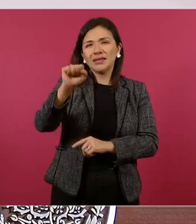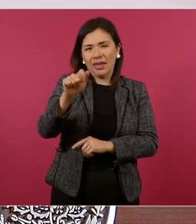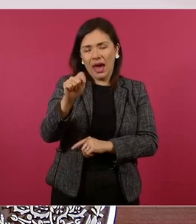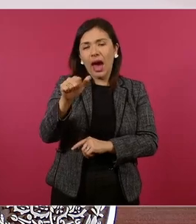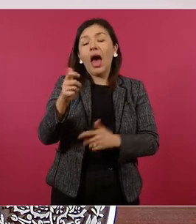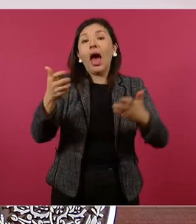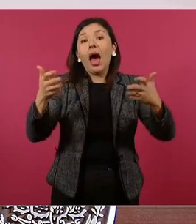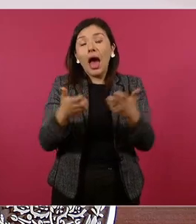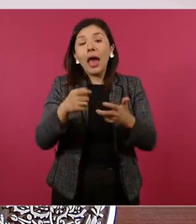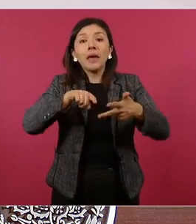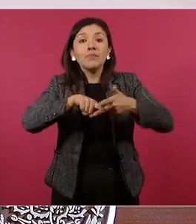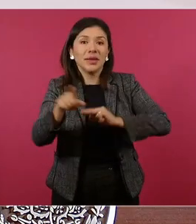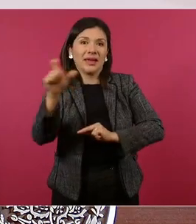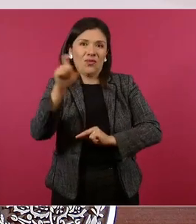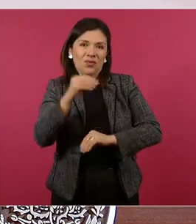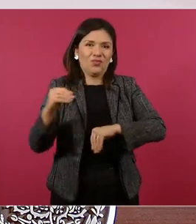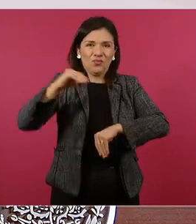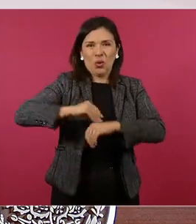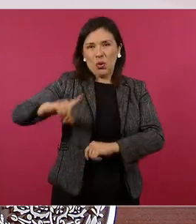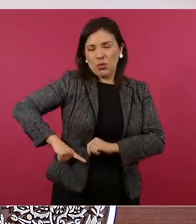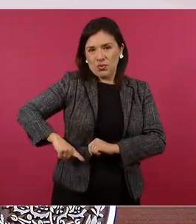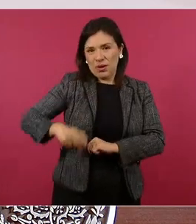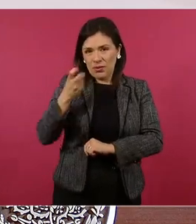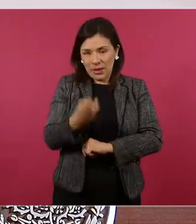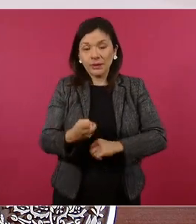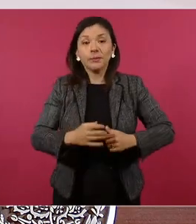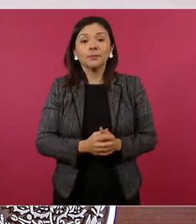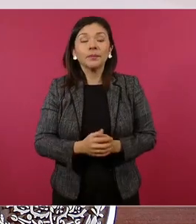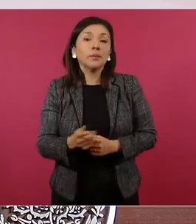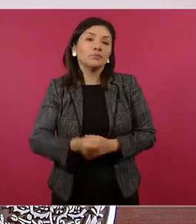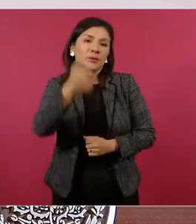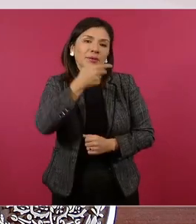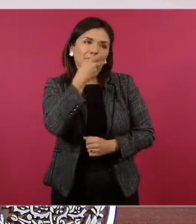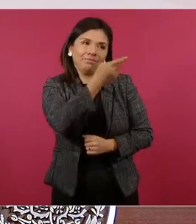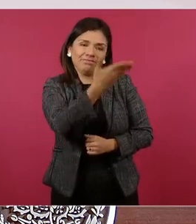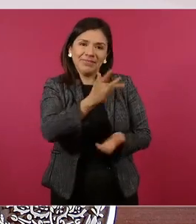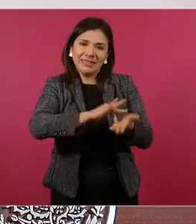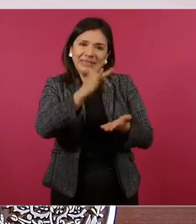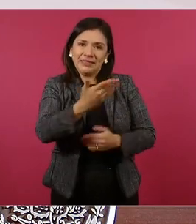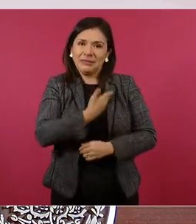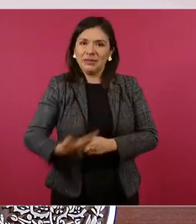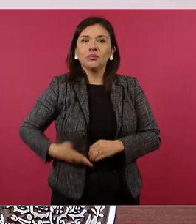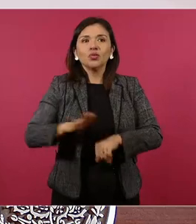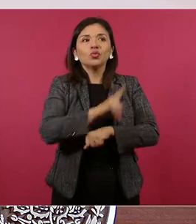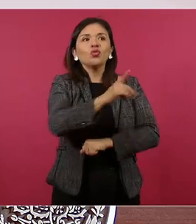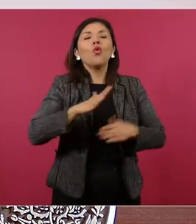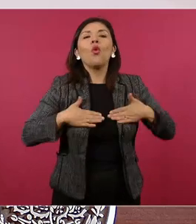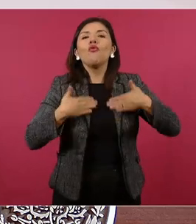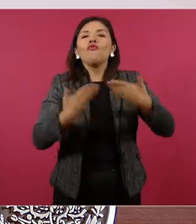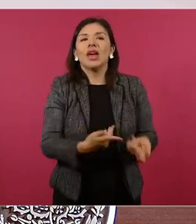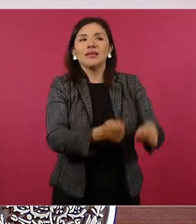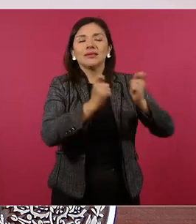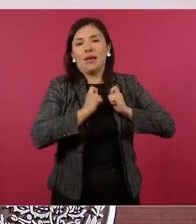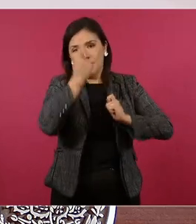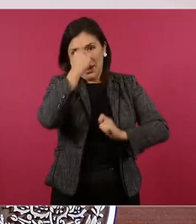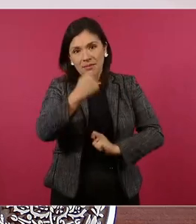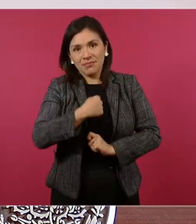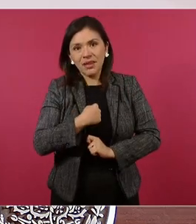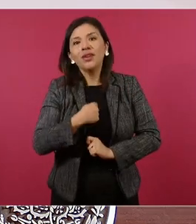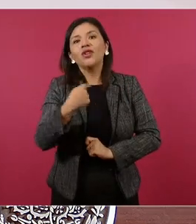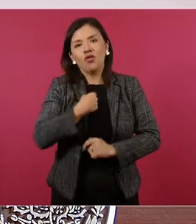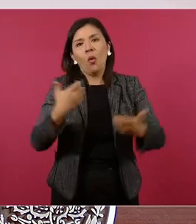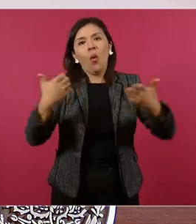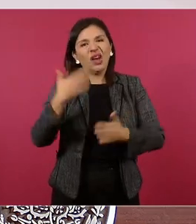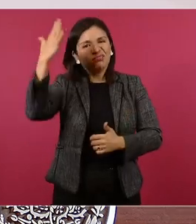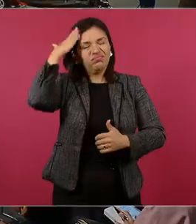el del inicio de la Administración primero agradecerle señor presidente la confianza que le que le ha brindado a mi persona para poder